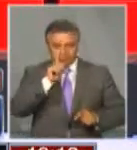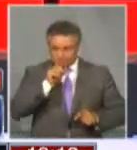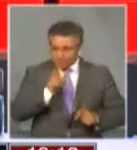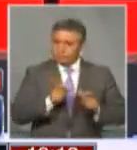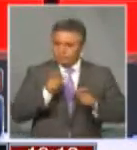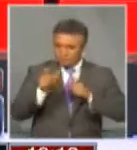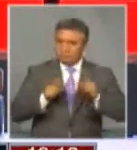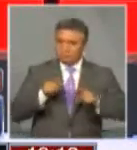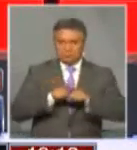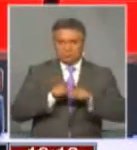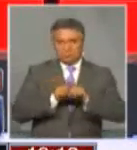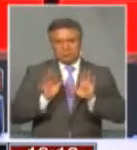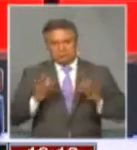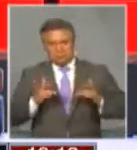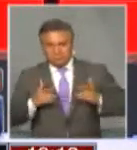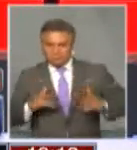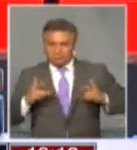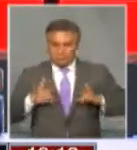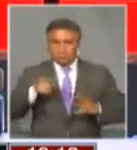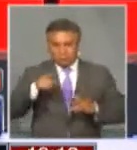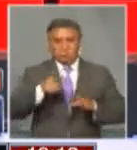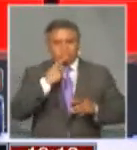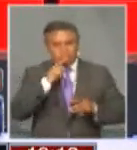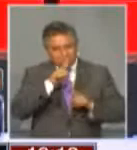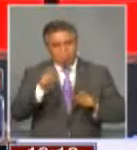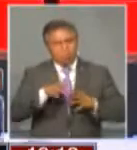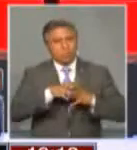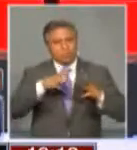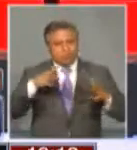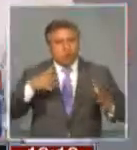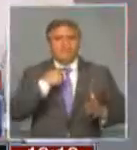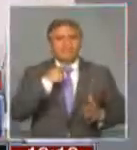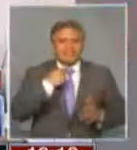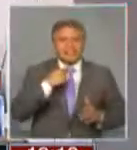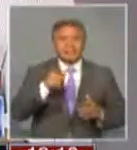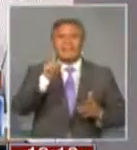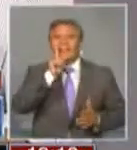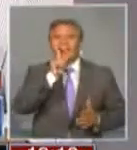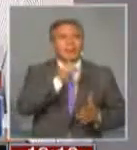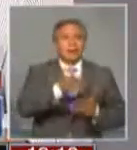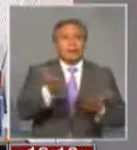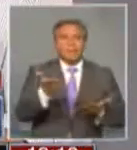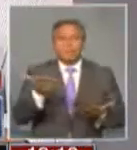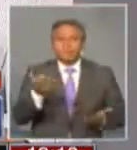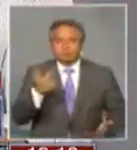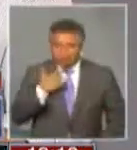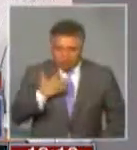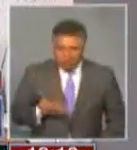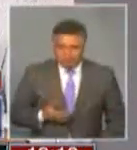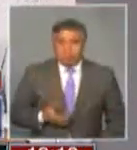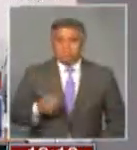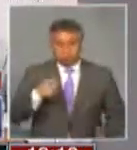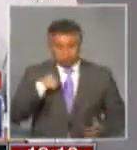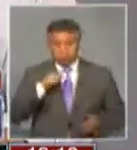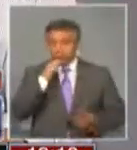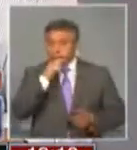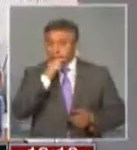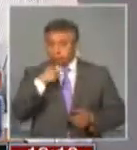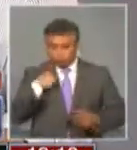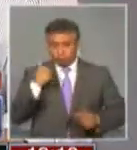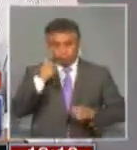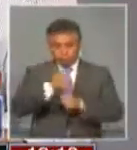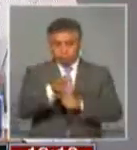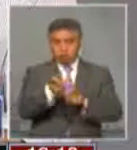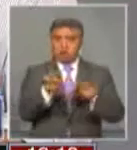gorda, uno se pregunta con mucho interés quiénes y por qué. Bueno, yo, si estuviera la comisión